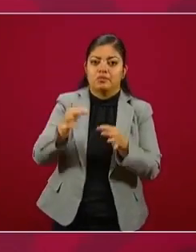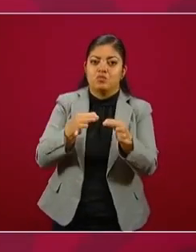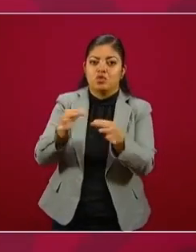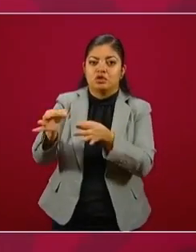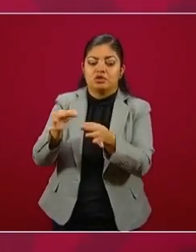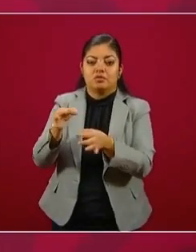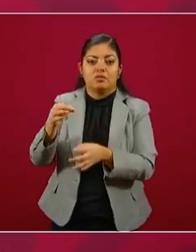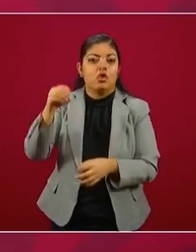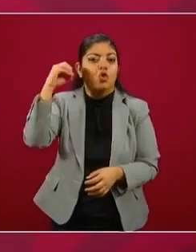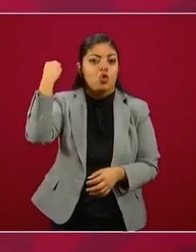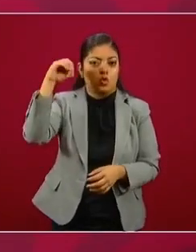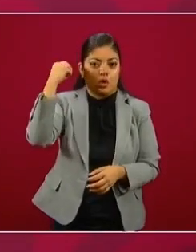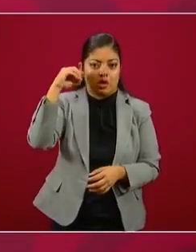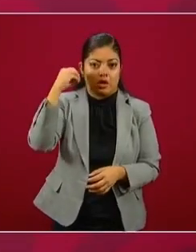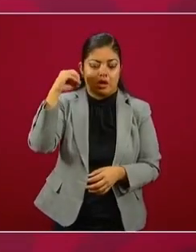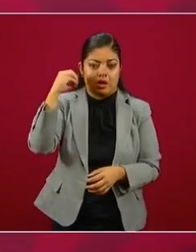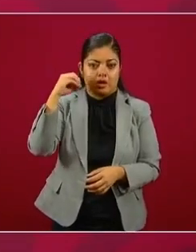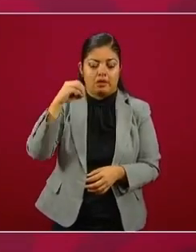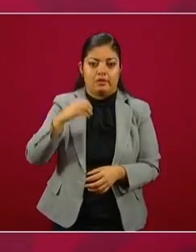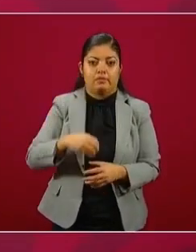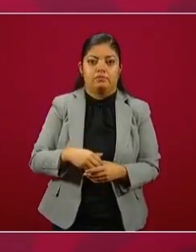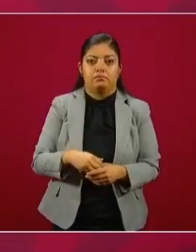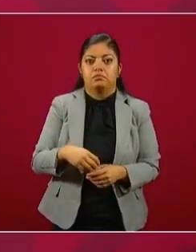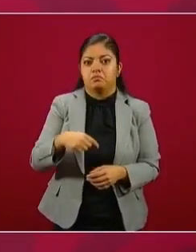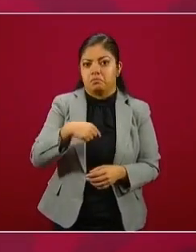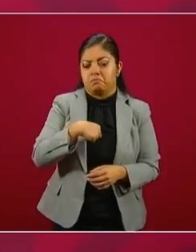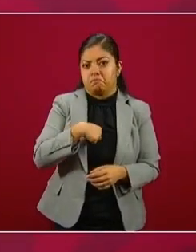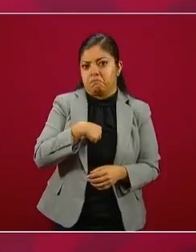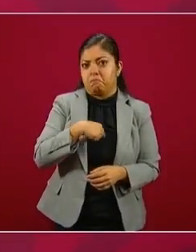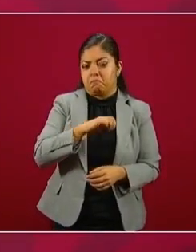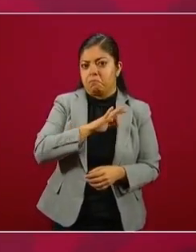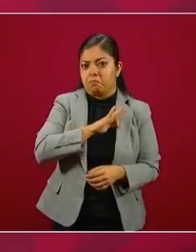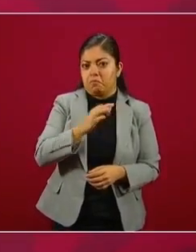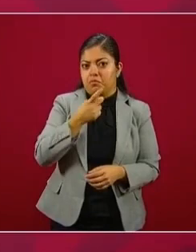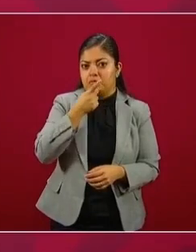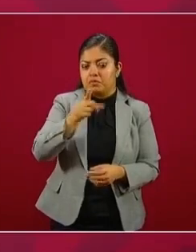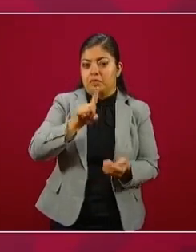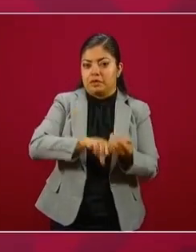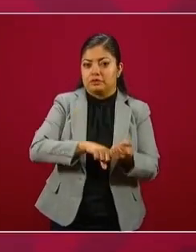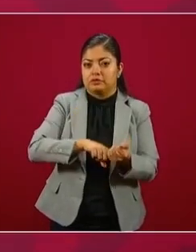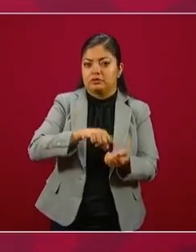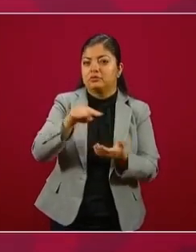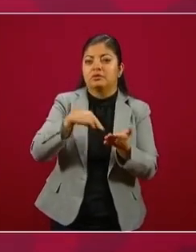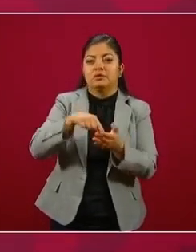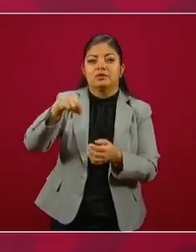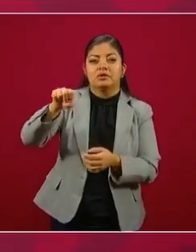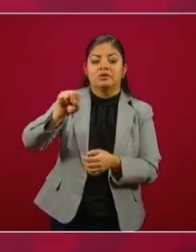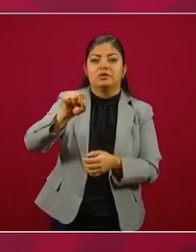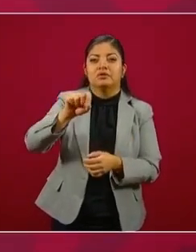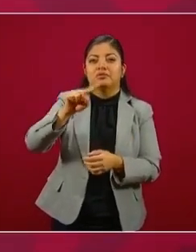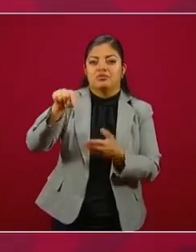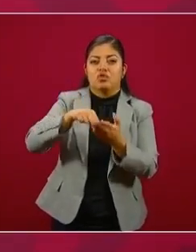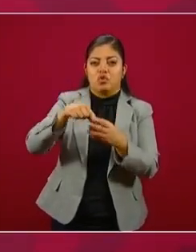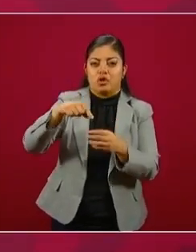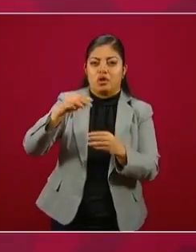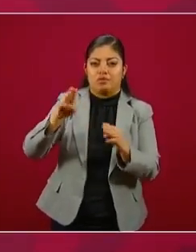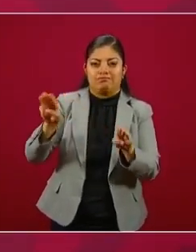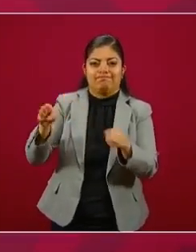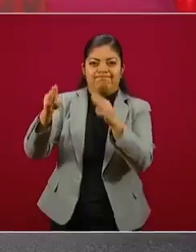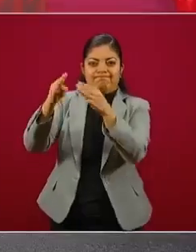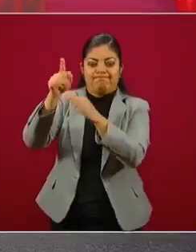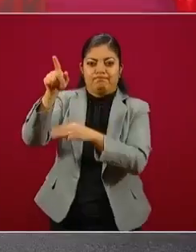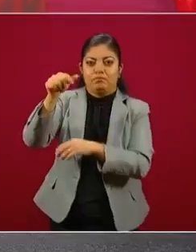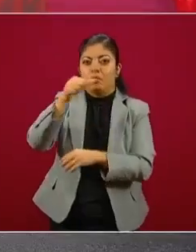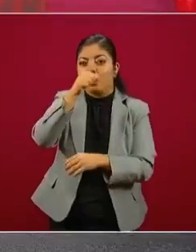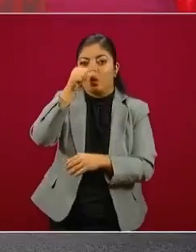Les puedo decir que toda la Sierra Norte, la Sierra Juárez, está